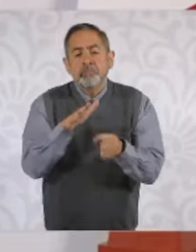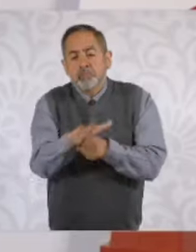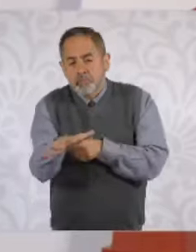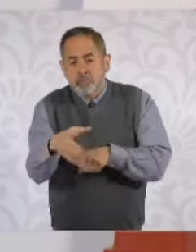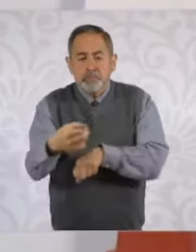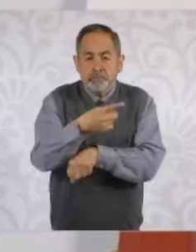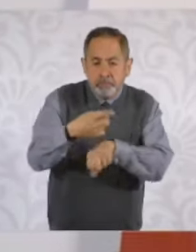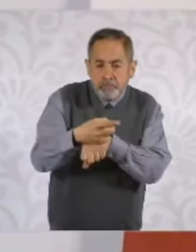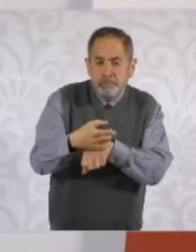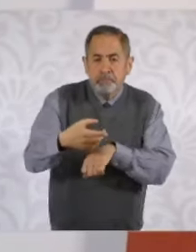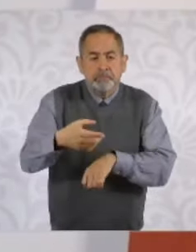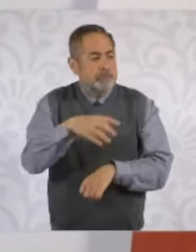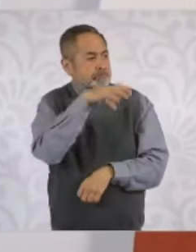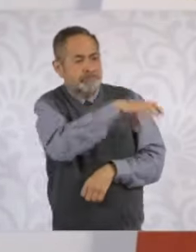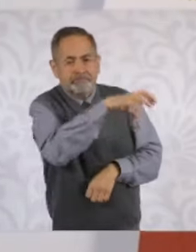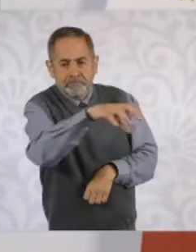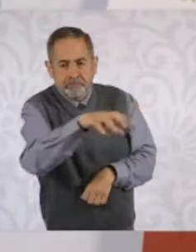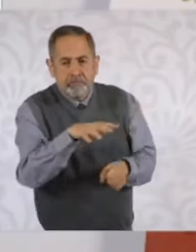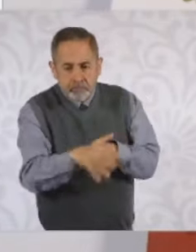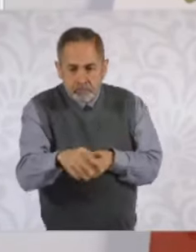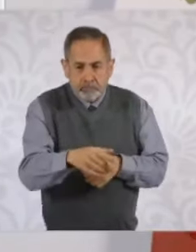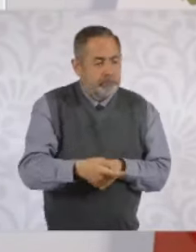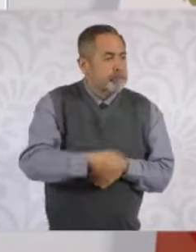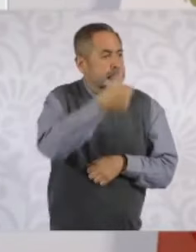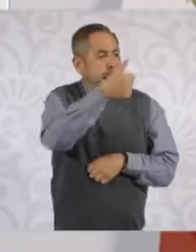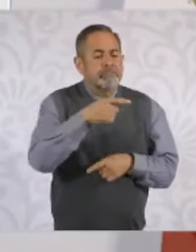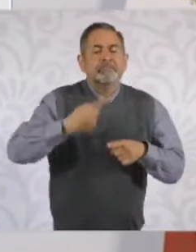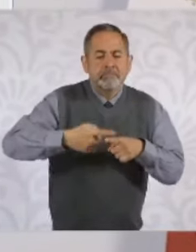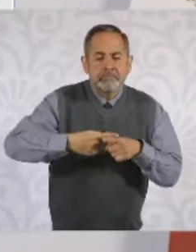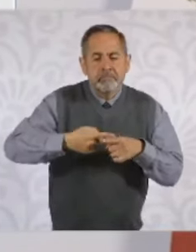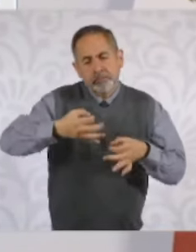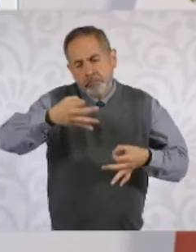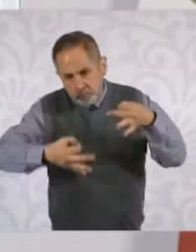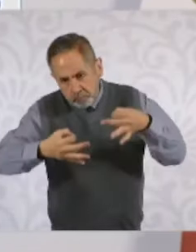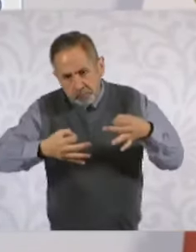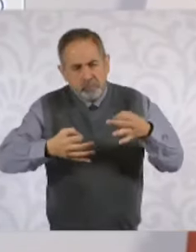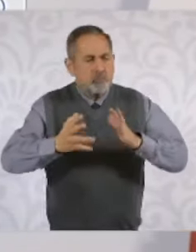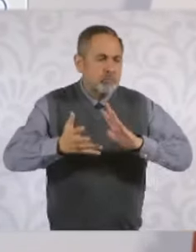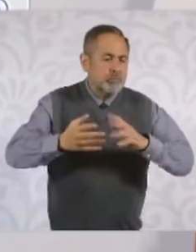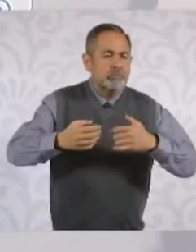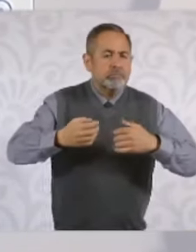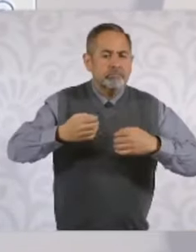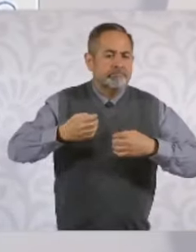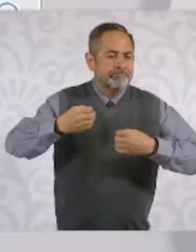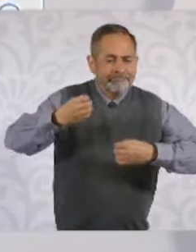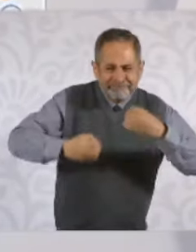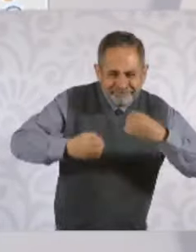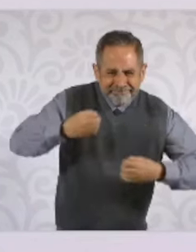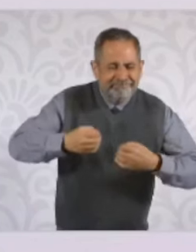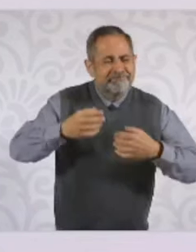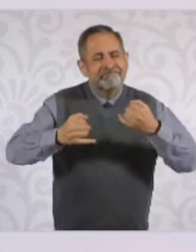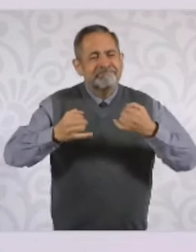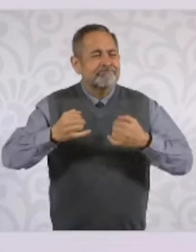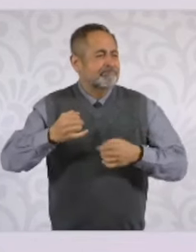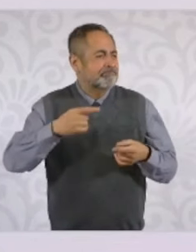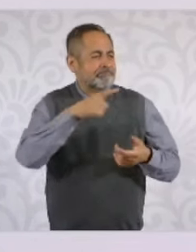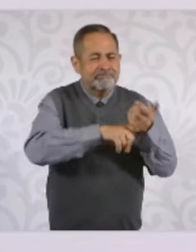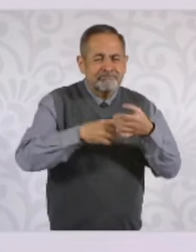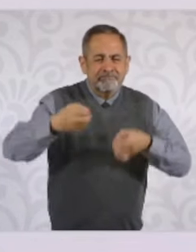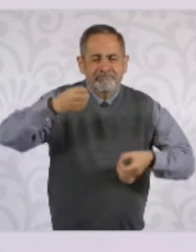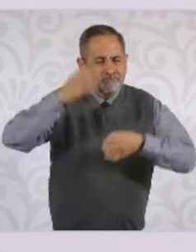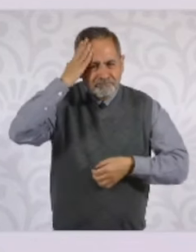saber qué cargos van a estar sujetos a elección en el 2025. Esto es importante